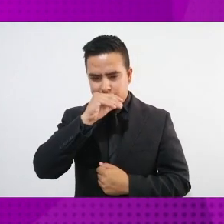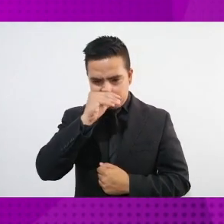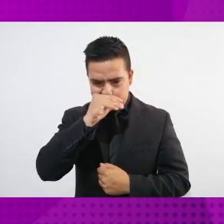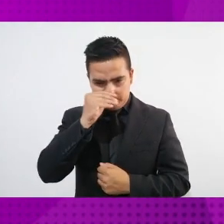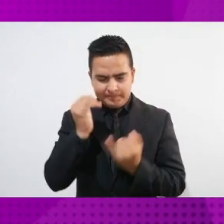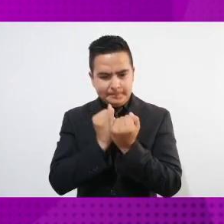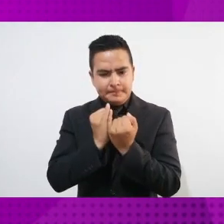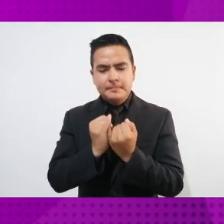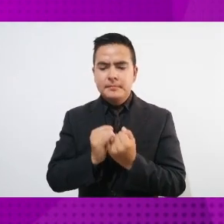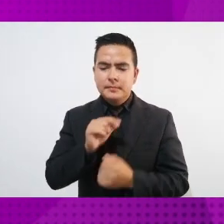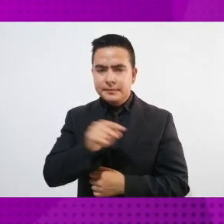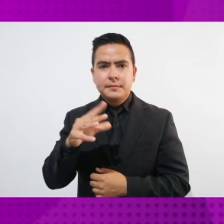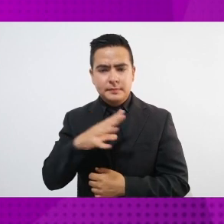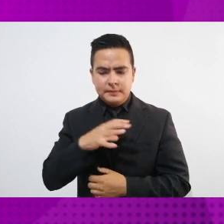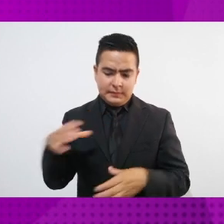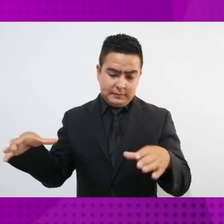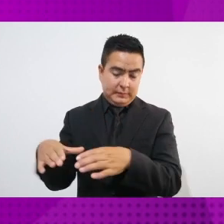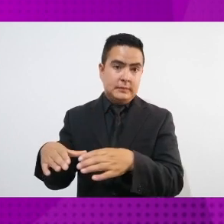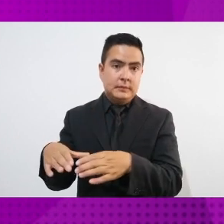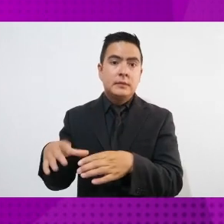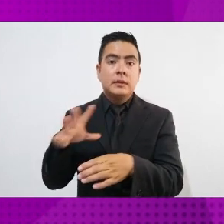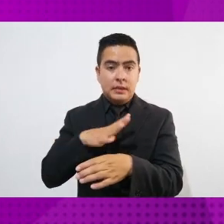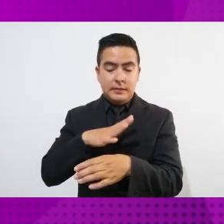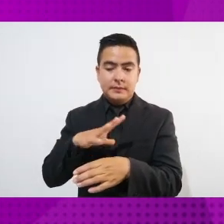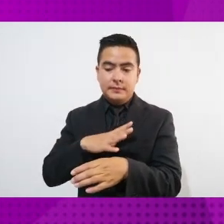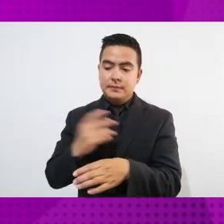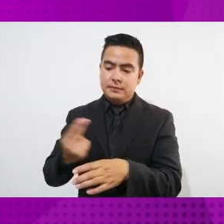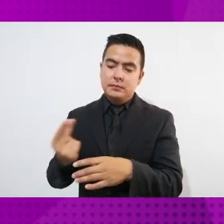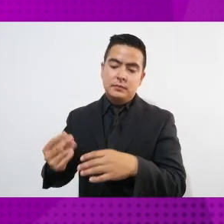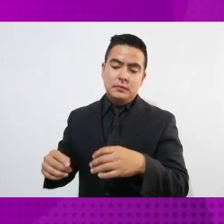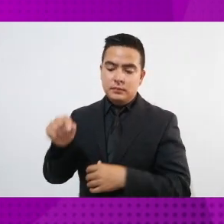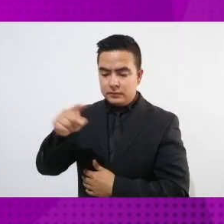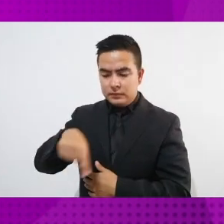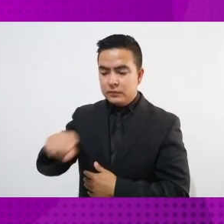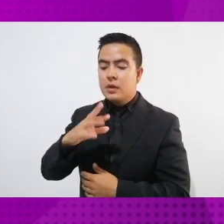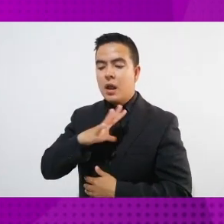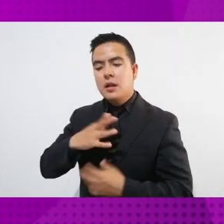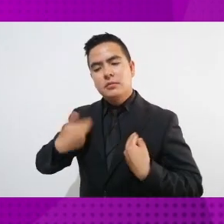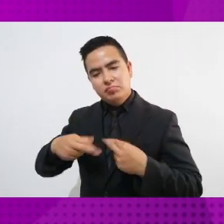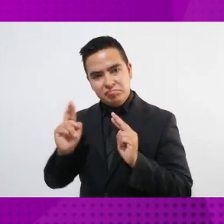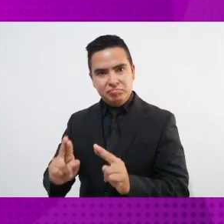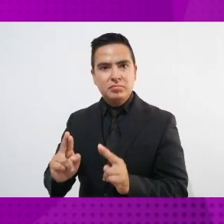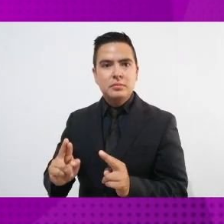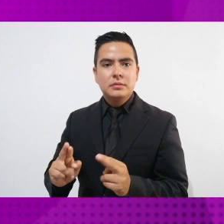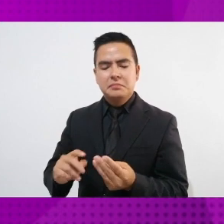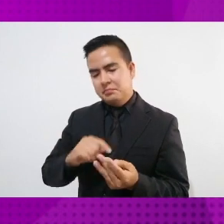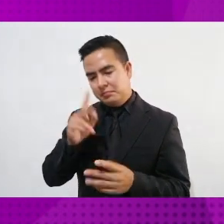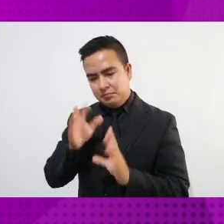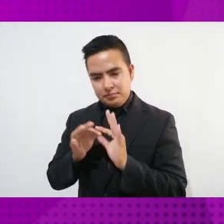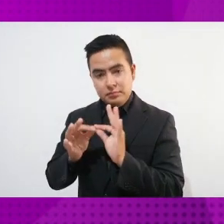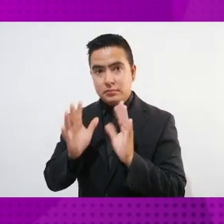de la importancia que tiene el poder legislativo, no solamente como creador de leyes, sino también como representación,